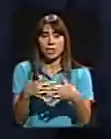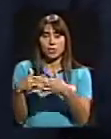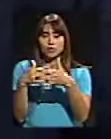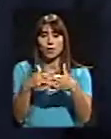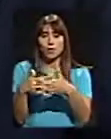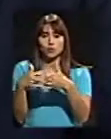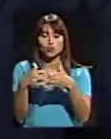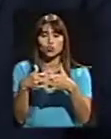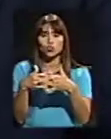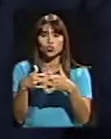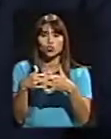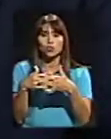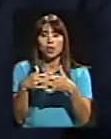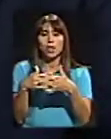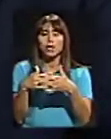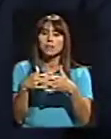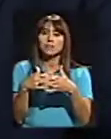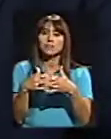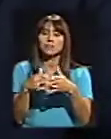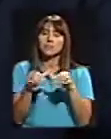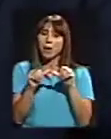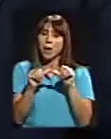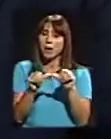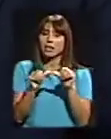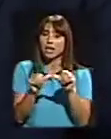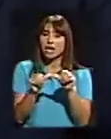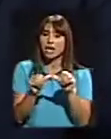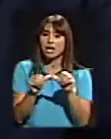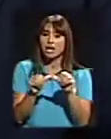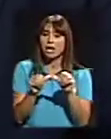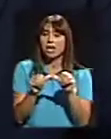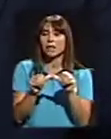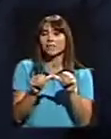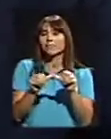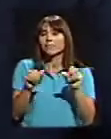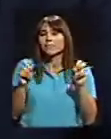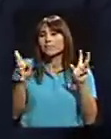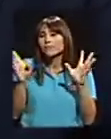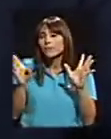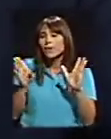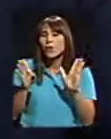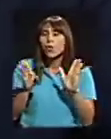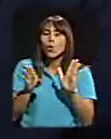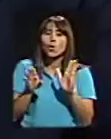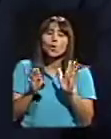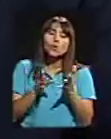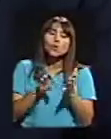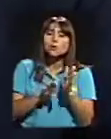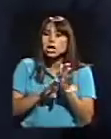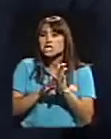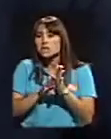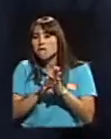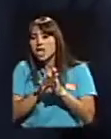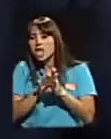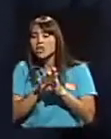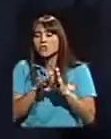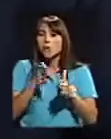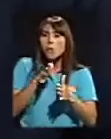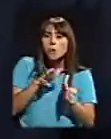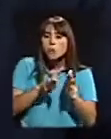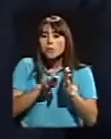Unidos va a mantener lo que don Eduardo llama el nadadito de perro, crecimiento de 1, 2, 3%,